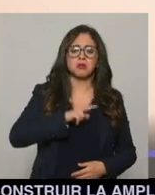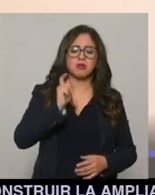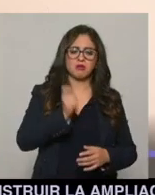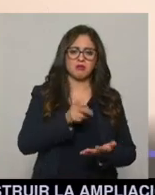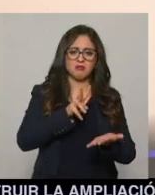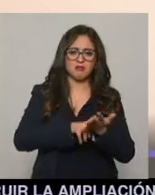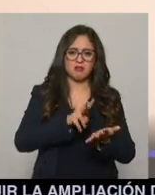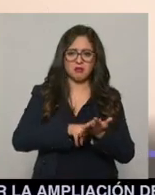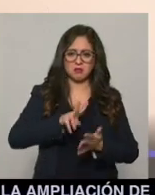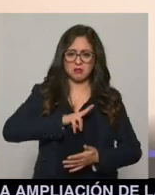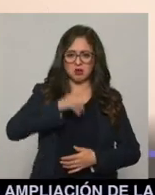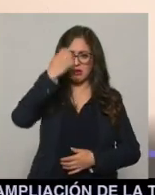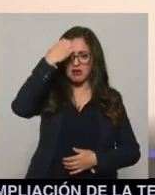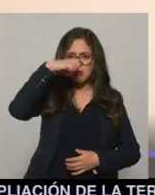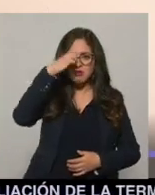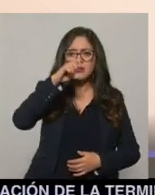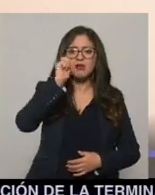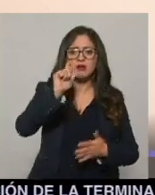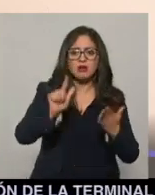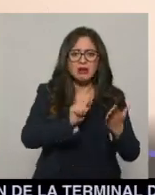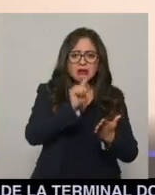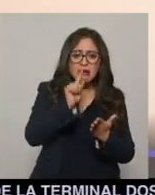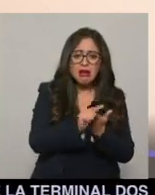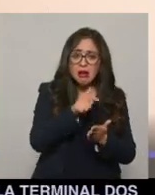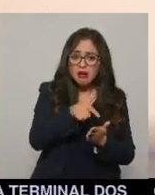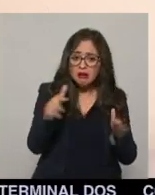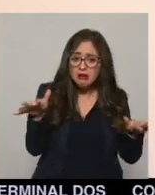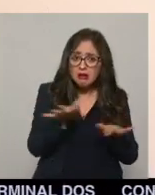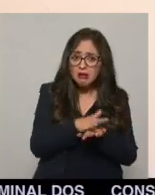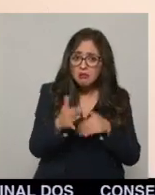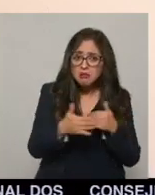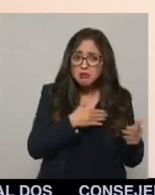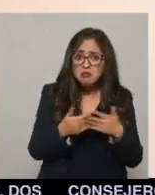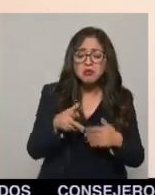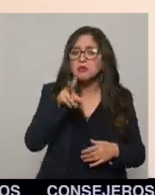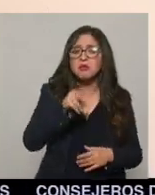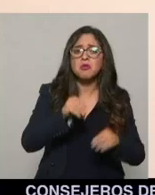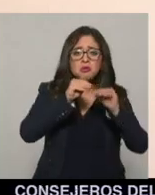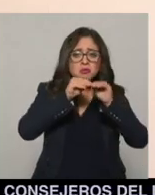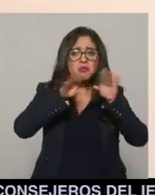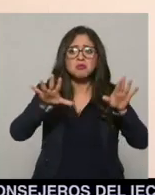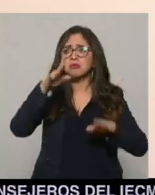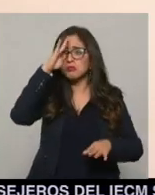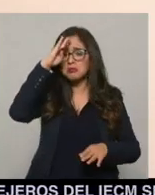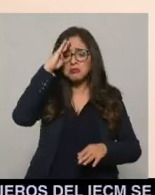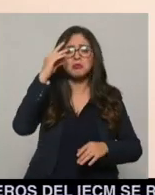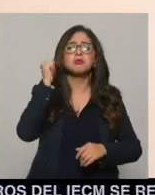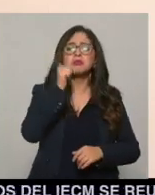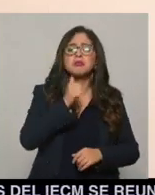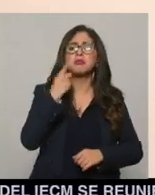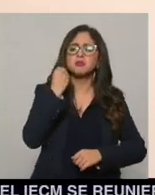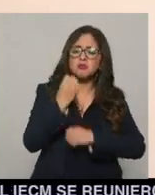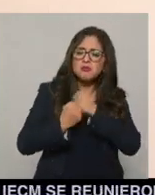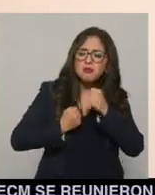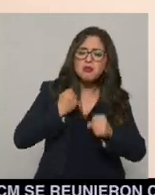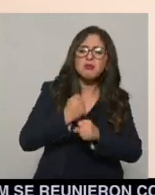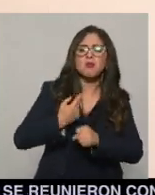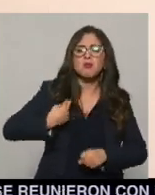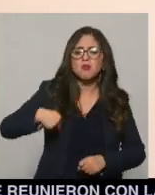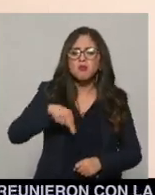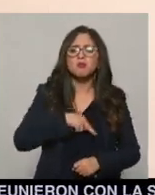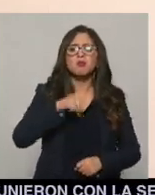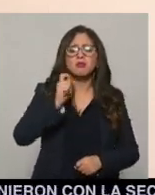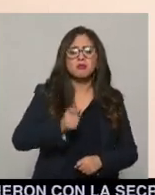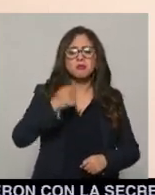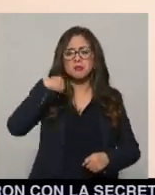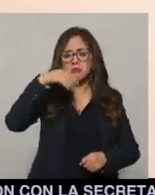de experiencia, esta ley no es nada innovadora y no refleja la mentalidad de una sociedad. Por años hemos estado trabajando en que esta mentalidad